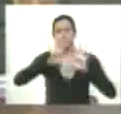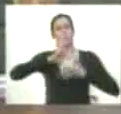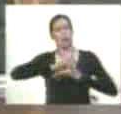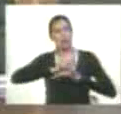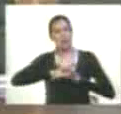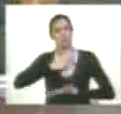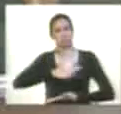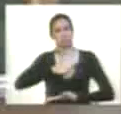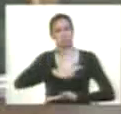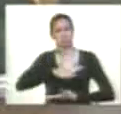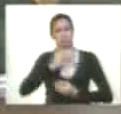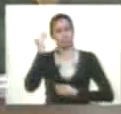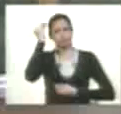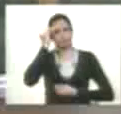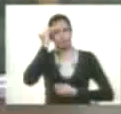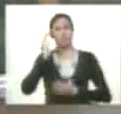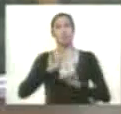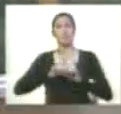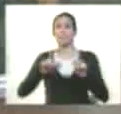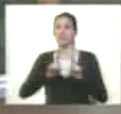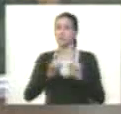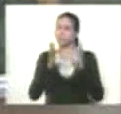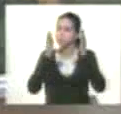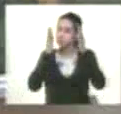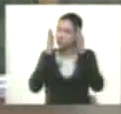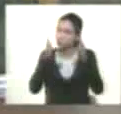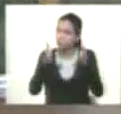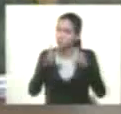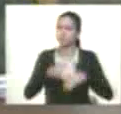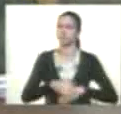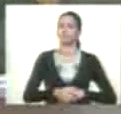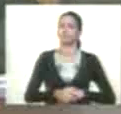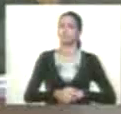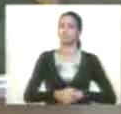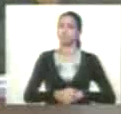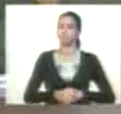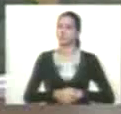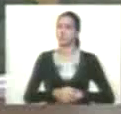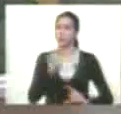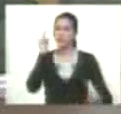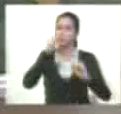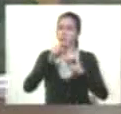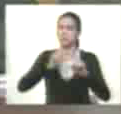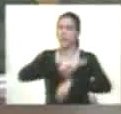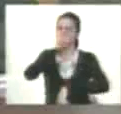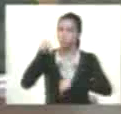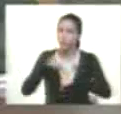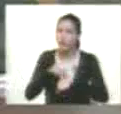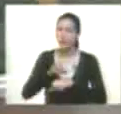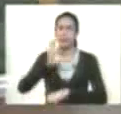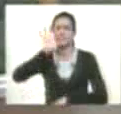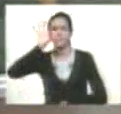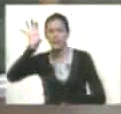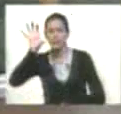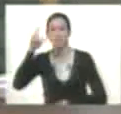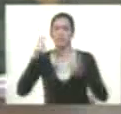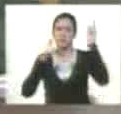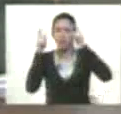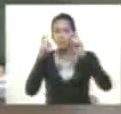con tranquilidad, pero con mucho espíritu nacional, patriótico, bolivariano,